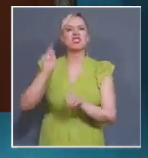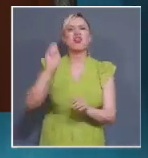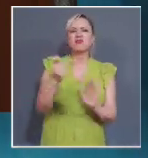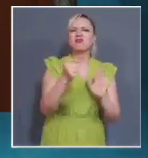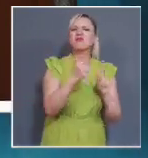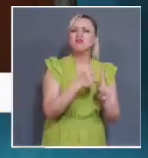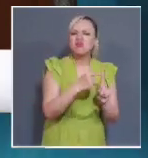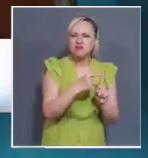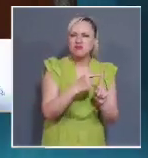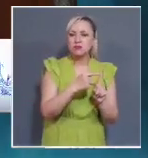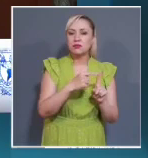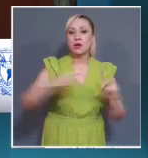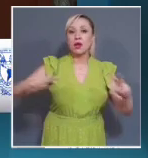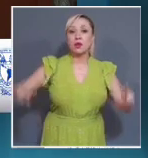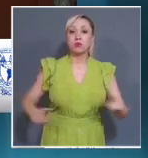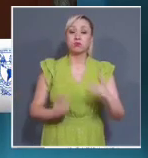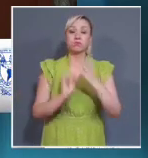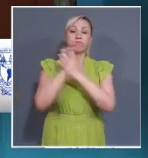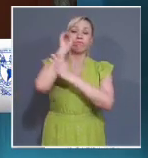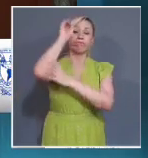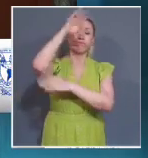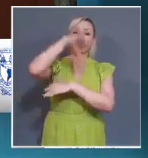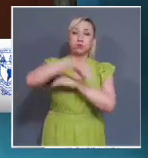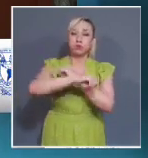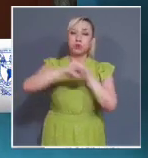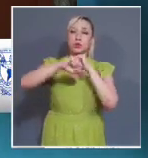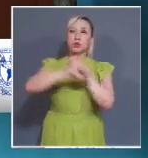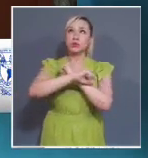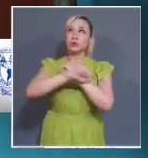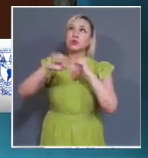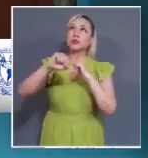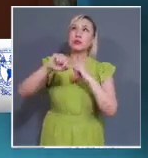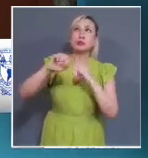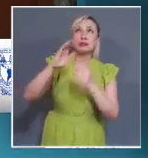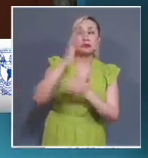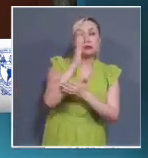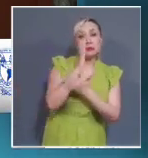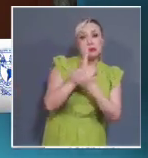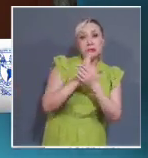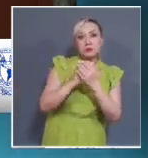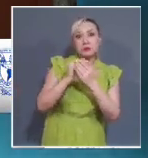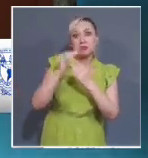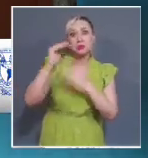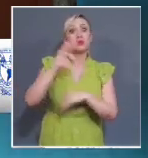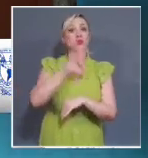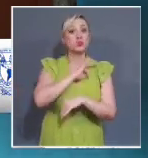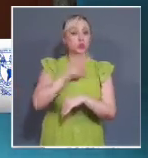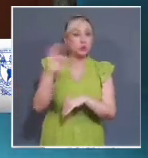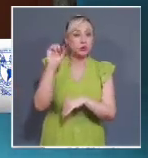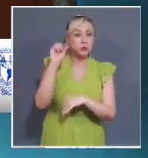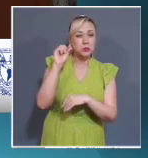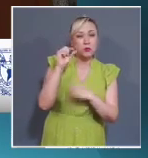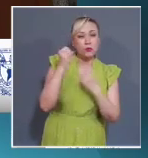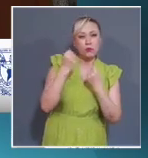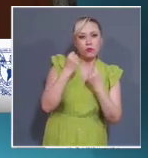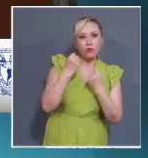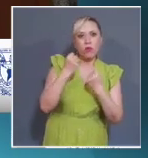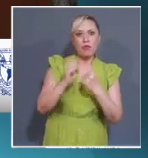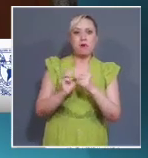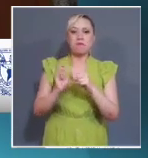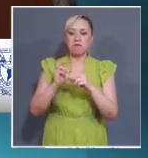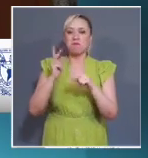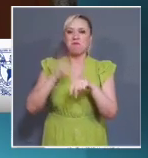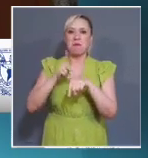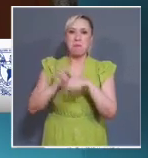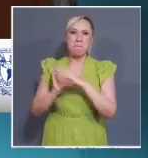eruptiva de explosividad baja a intermedia. Pueden esperarse explosiones leves a moderadas que lancen fragmentos en el entorno del